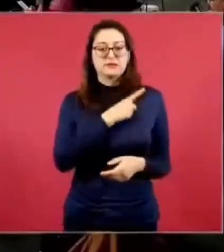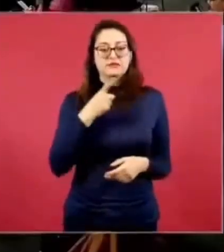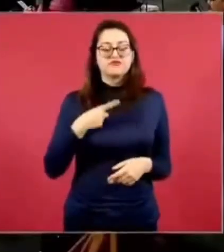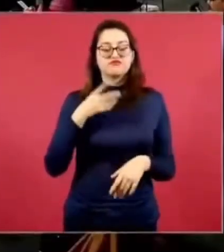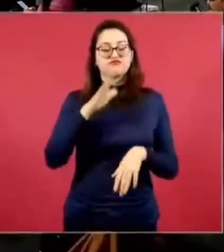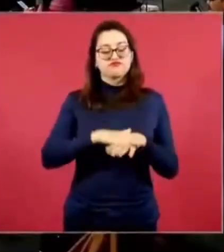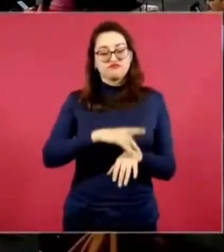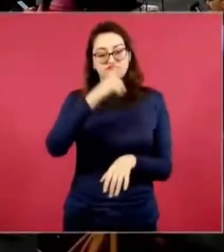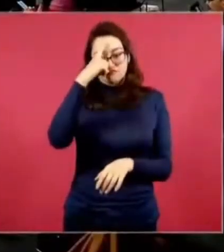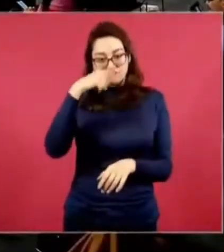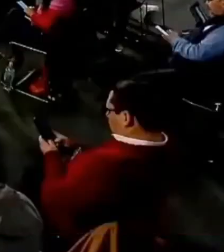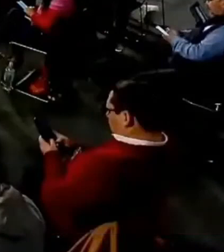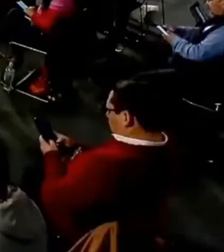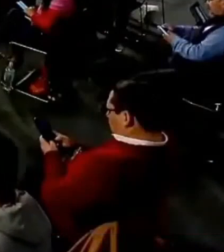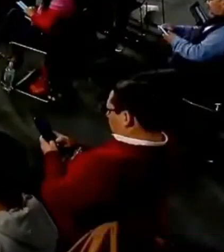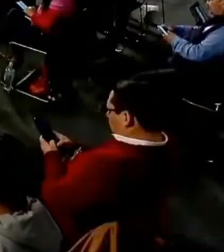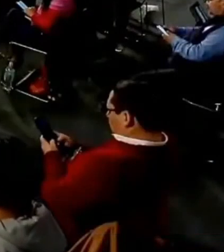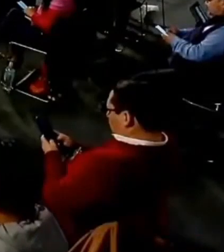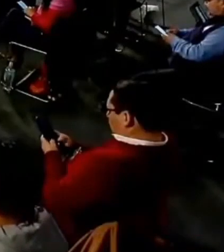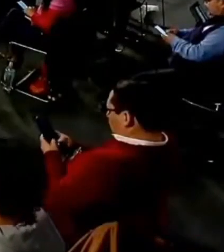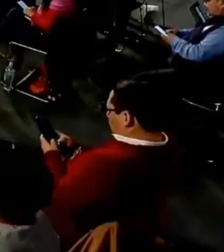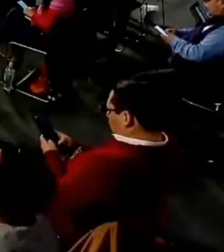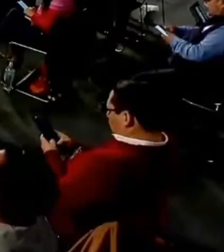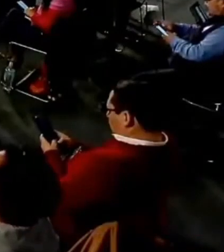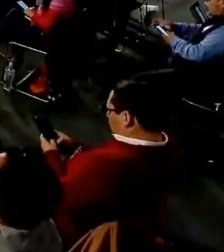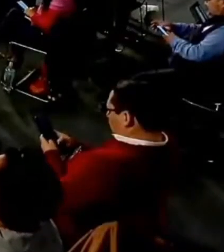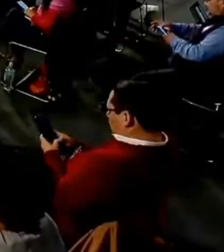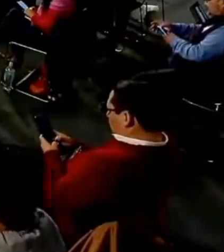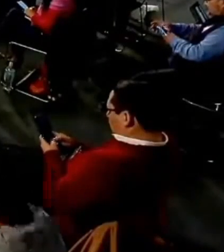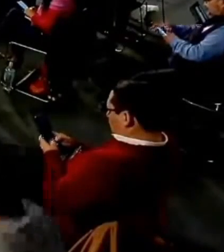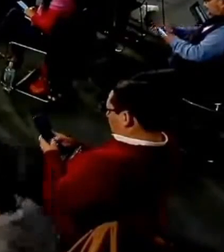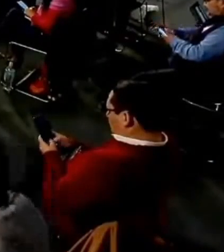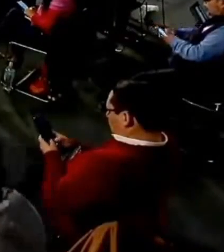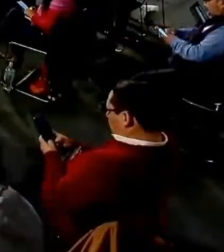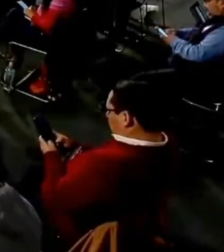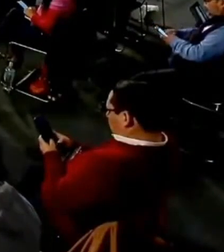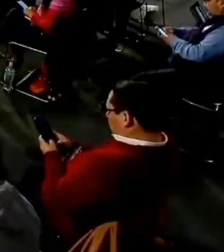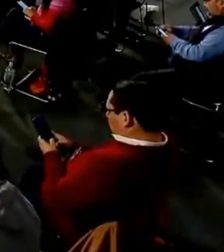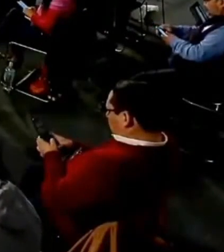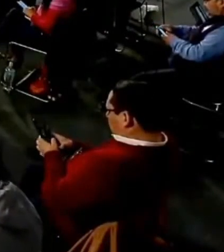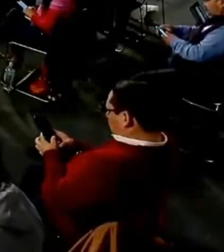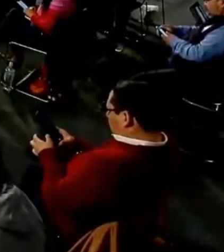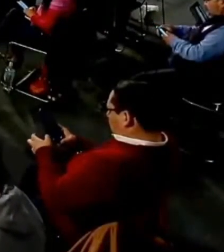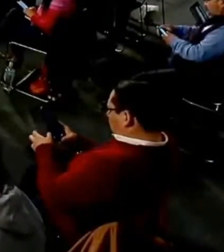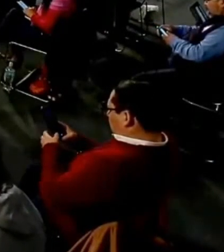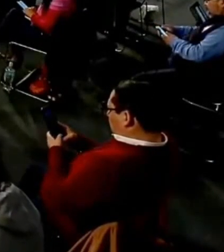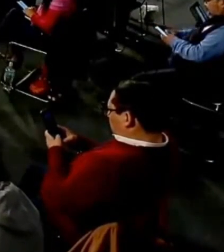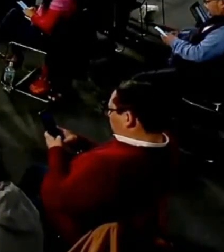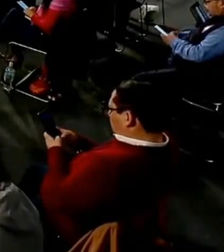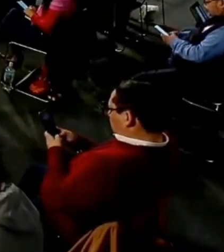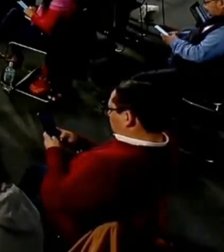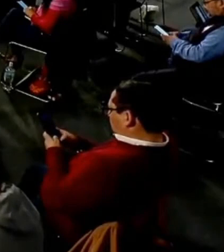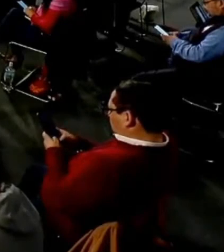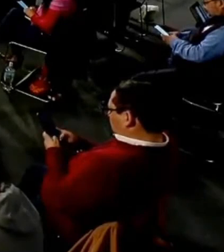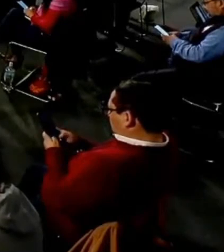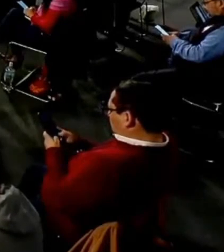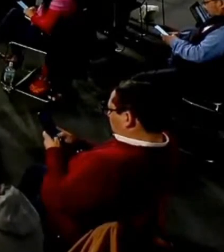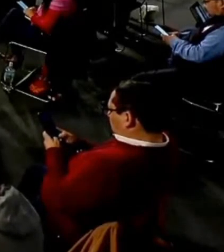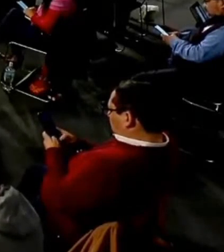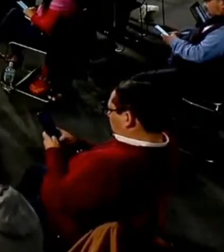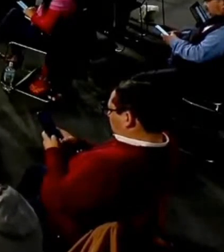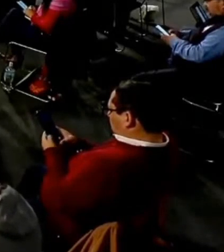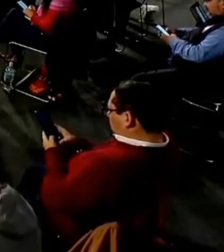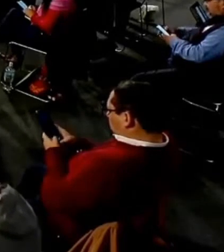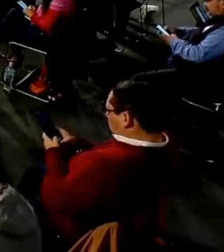la salida y la entrada por las aduanas en Tijuana estamos trabajando en